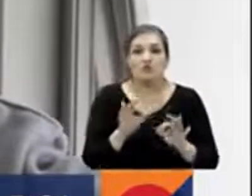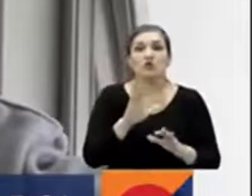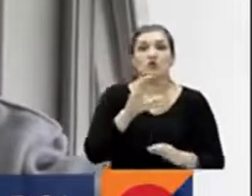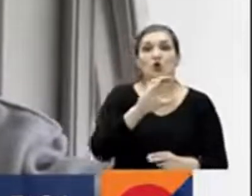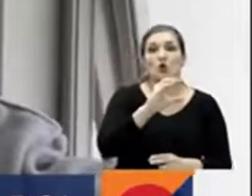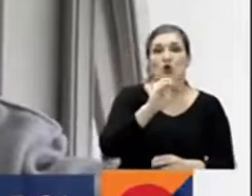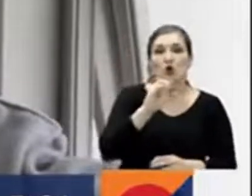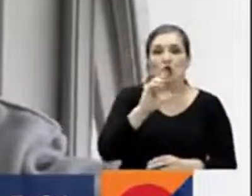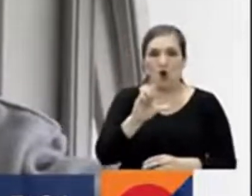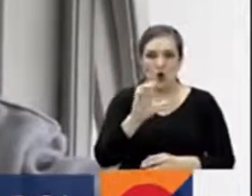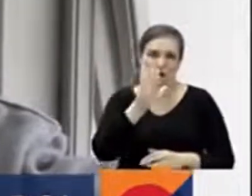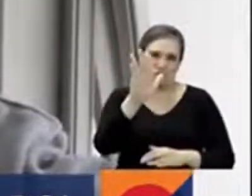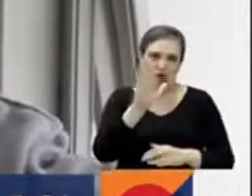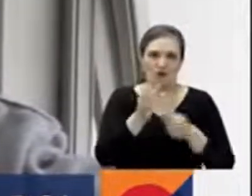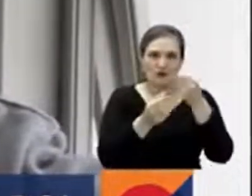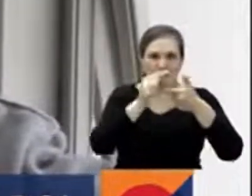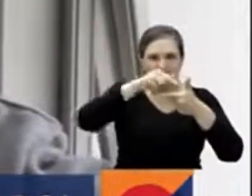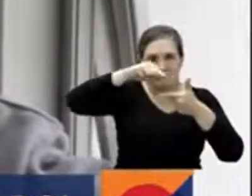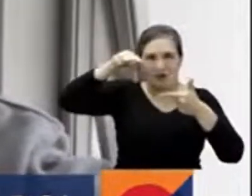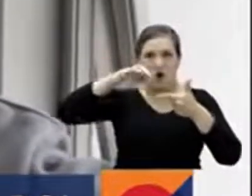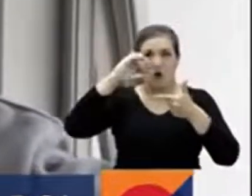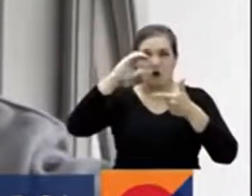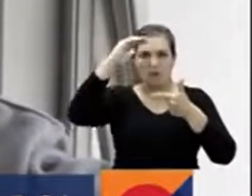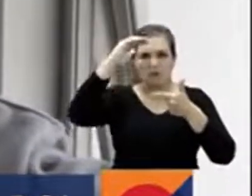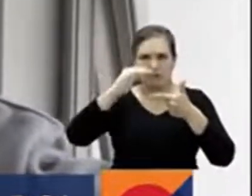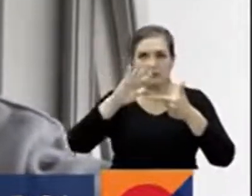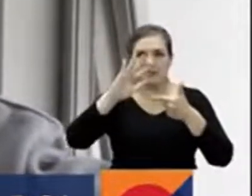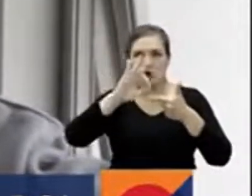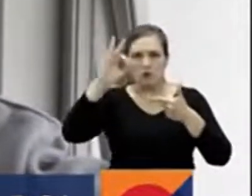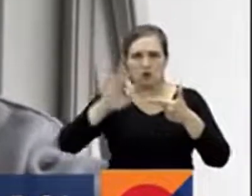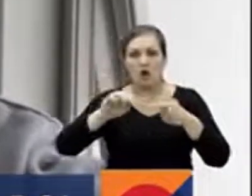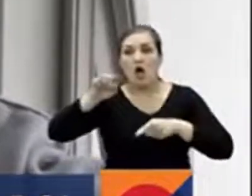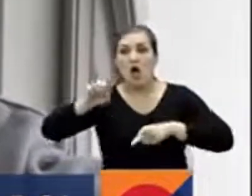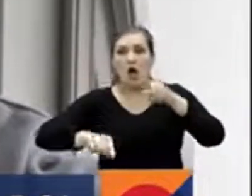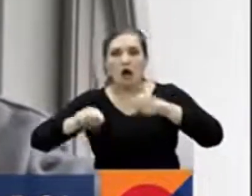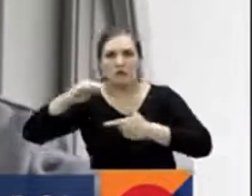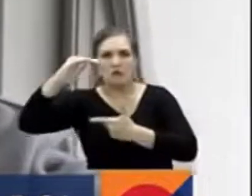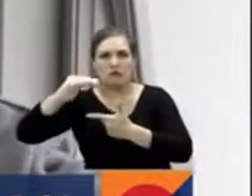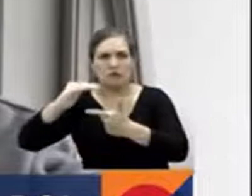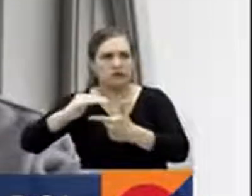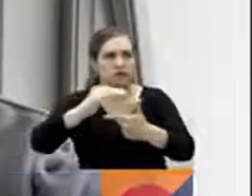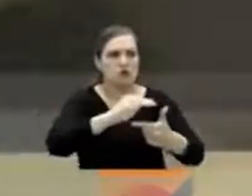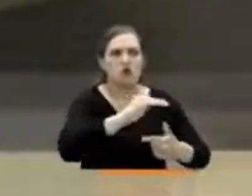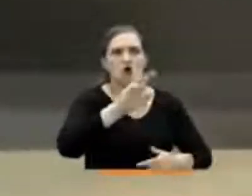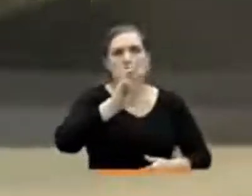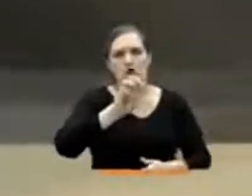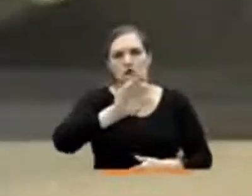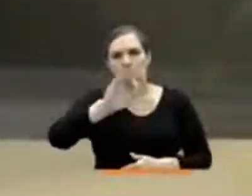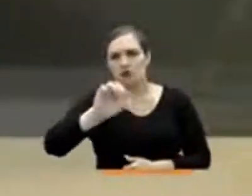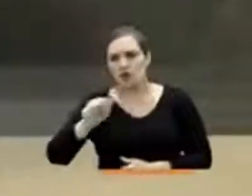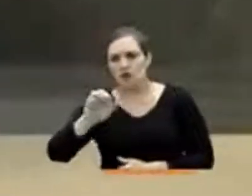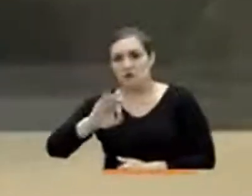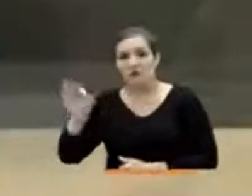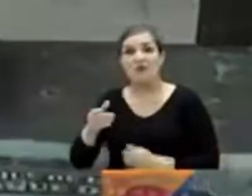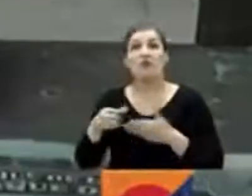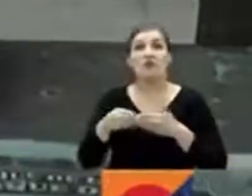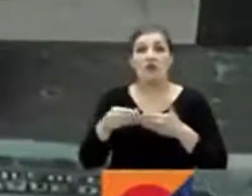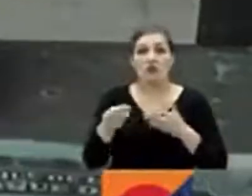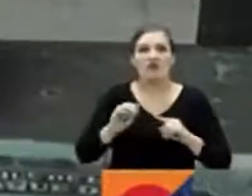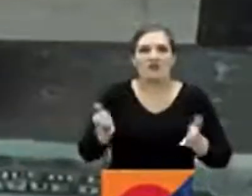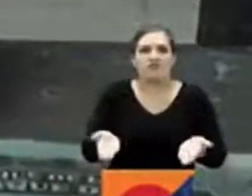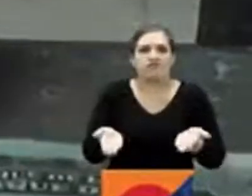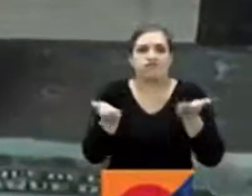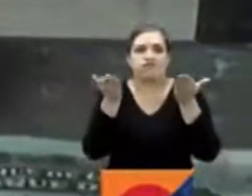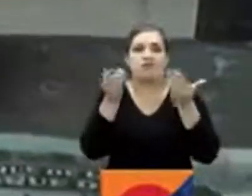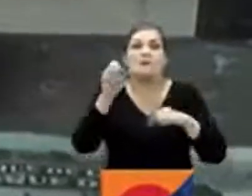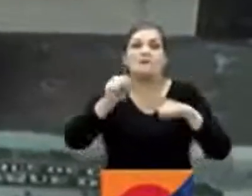de 5% inicialmente. Algunas acciones pueden acercarse a caer entre un 8 y un 10%. El dólar también estará al alza y